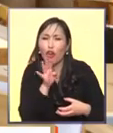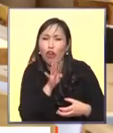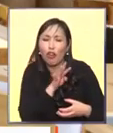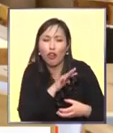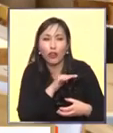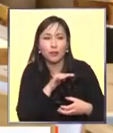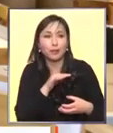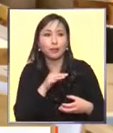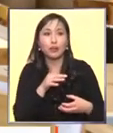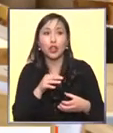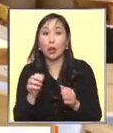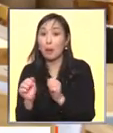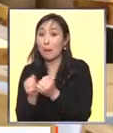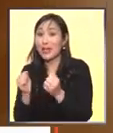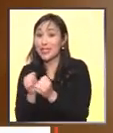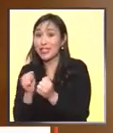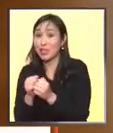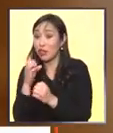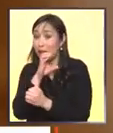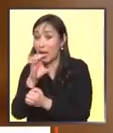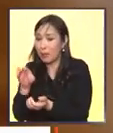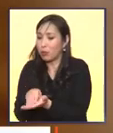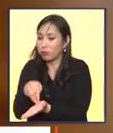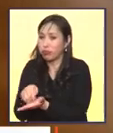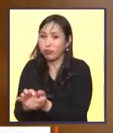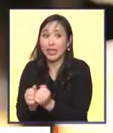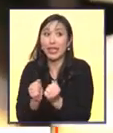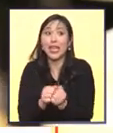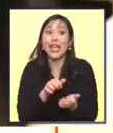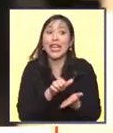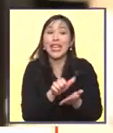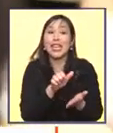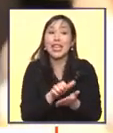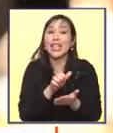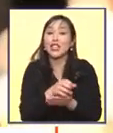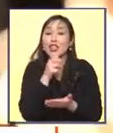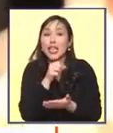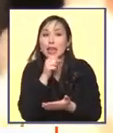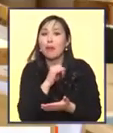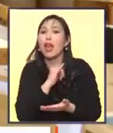con pancito de campo preparado. Aquí también queso de cabra y tomate rehidratado.